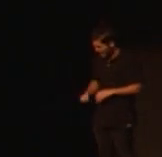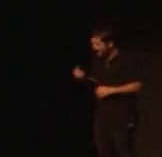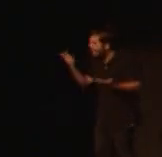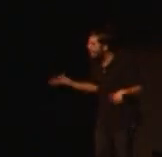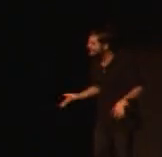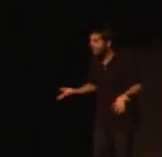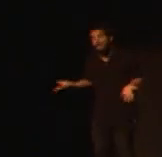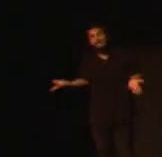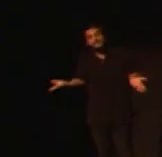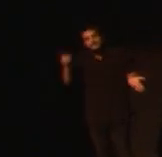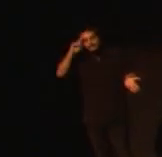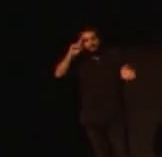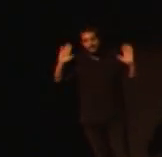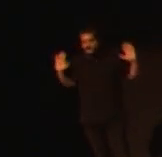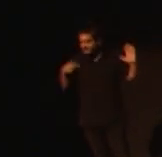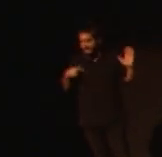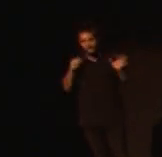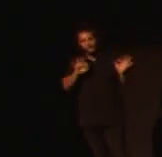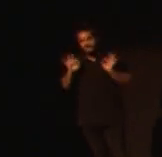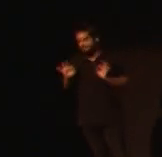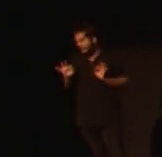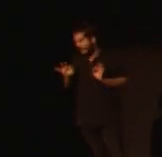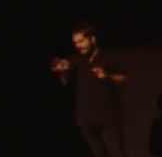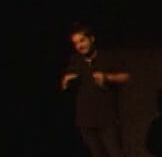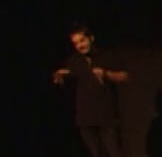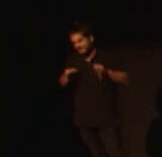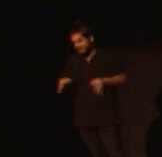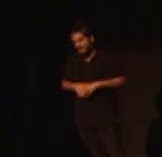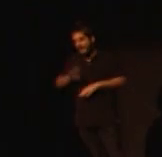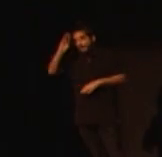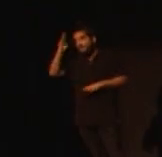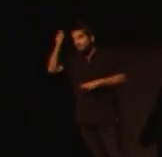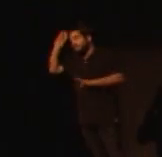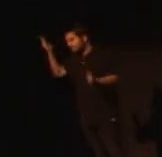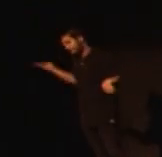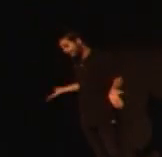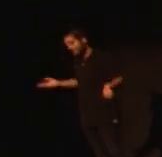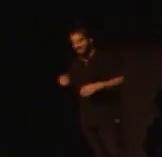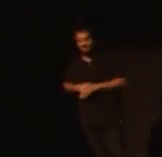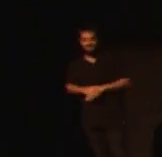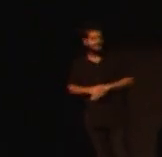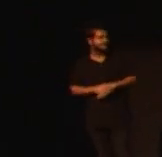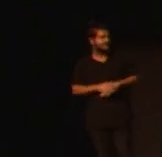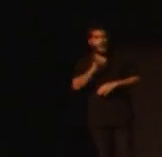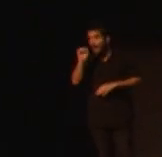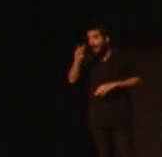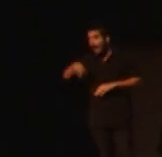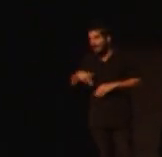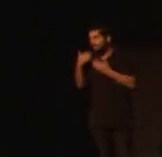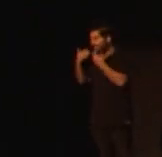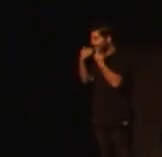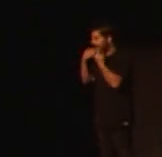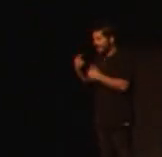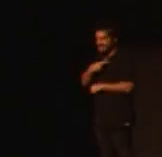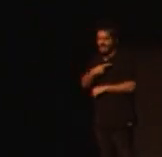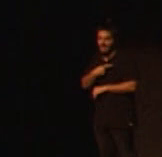Nunca se sabe. Vengo a Murcia y tengo que venir prevenida. Tú eres de las por sí, ¿eh? Por si acaso. Por sí, por sí. Hay que meterlo todo. Oye, Juan, muchísimas gracias, ¿eh? Qué majo, es que este